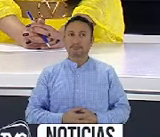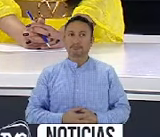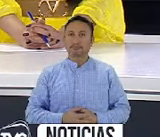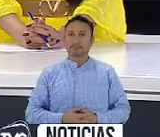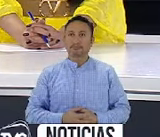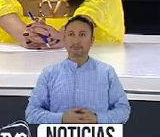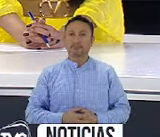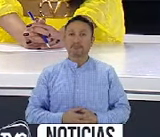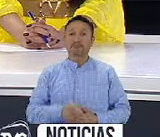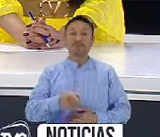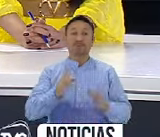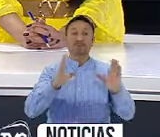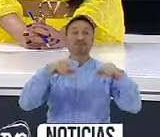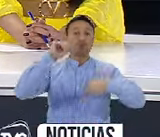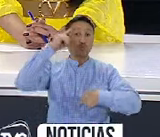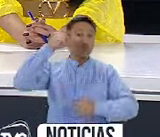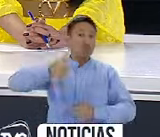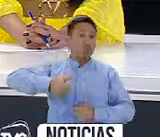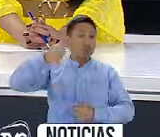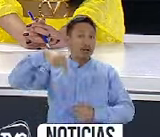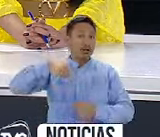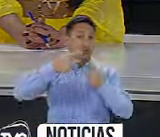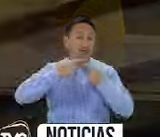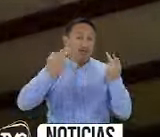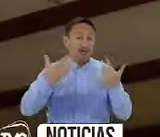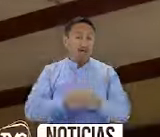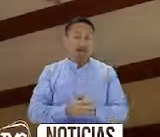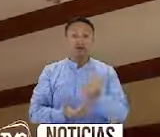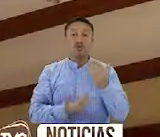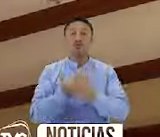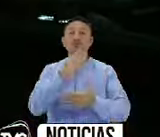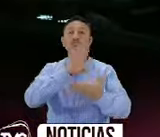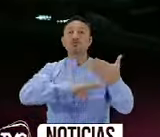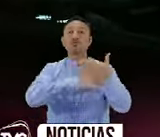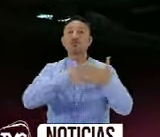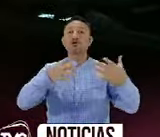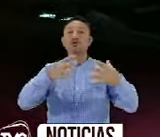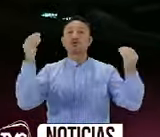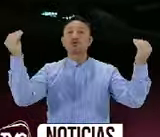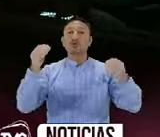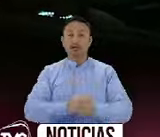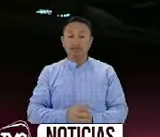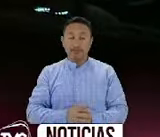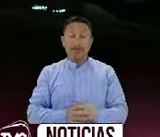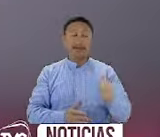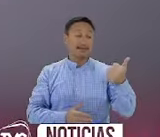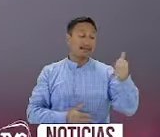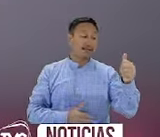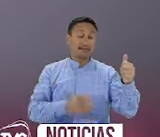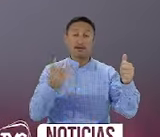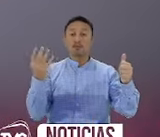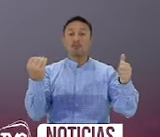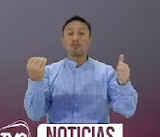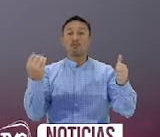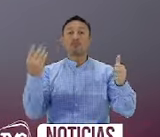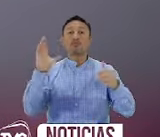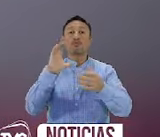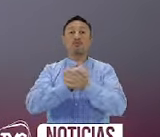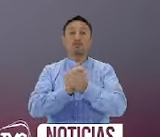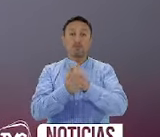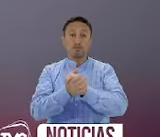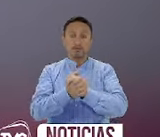Atención, el Gobierno Nacional publicó los horarios de cortes de energía que regirán del 10 al 14 de noviembre y